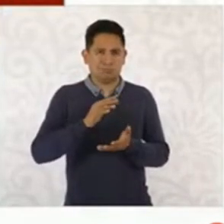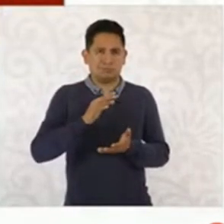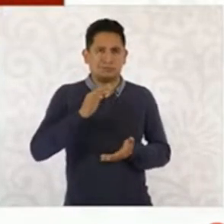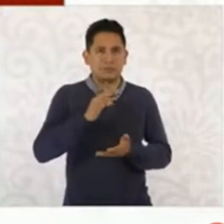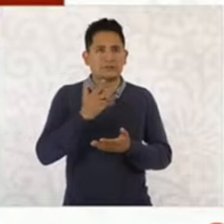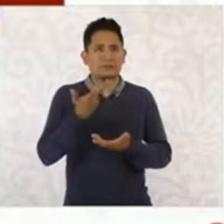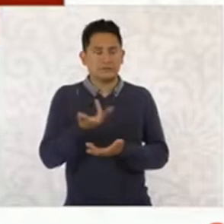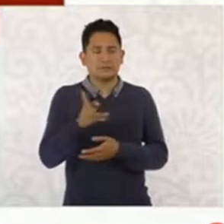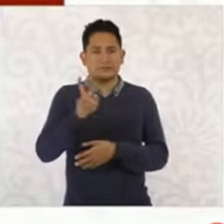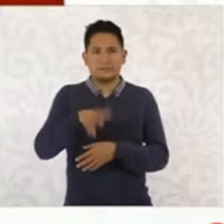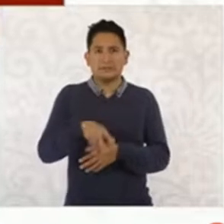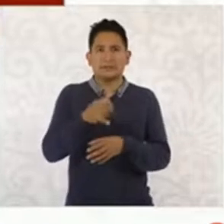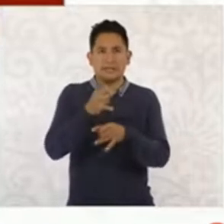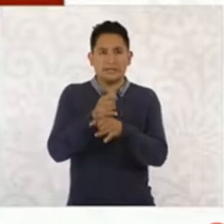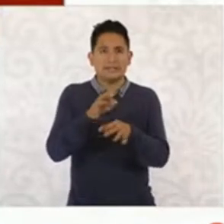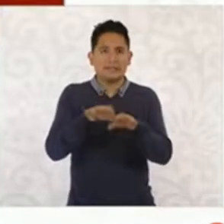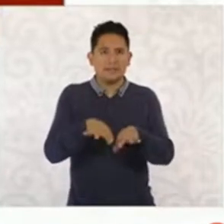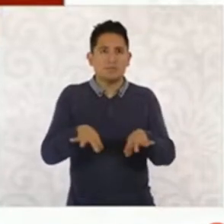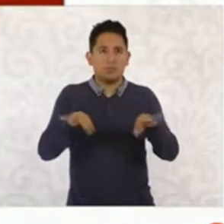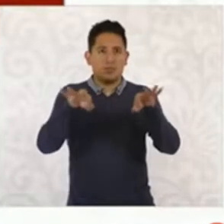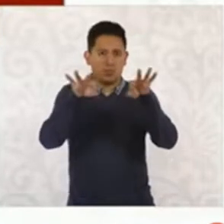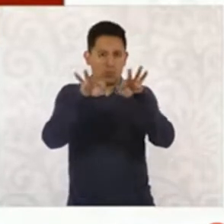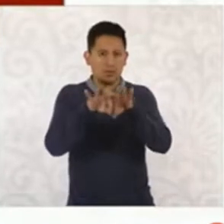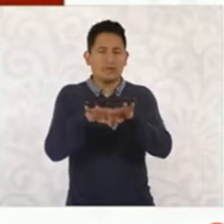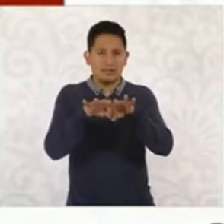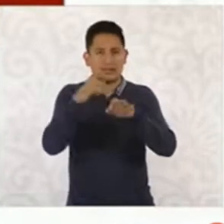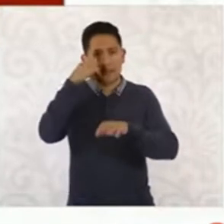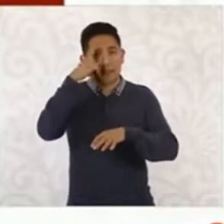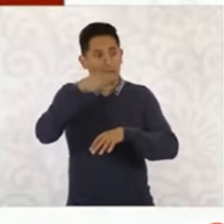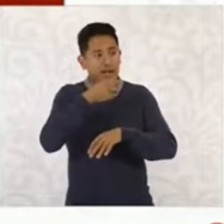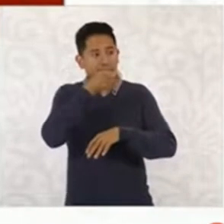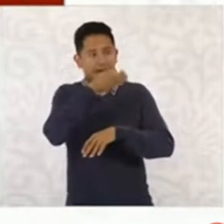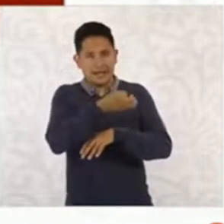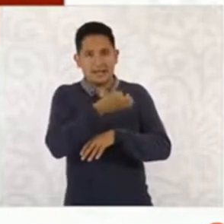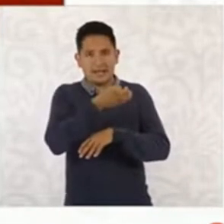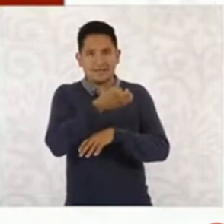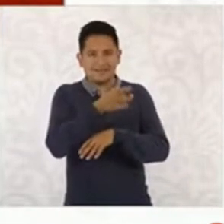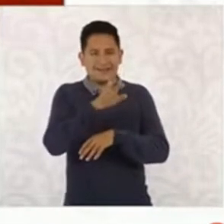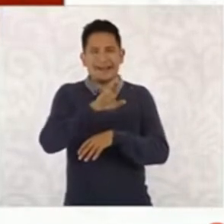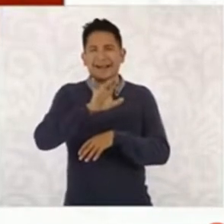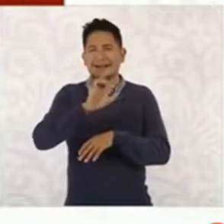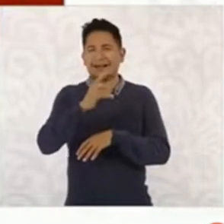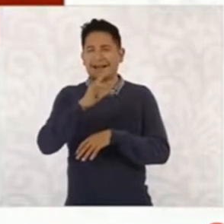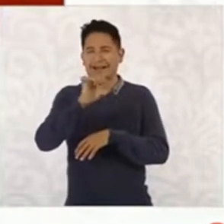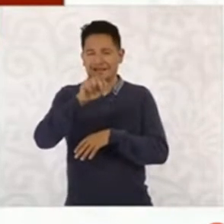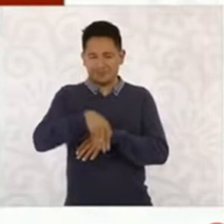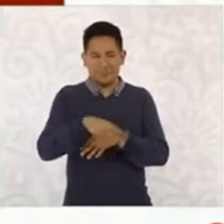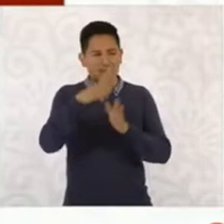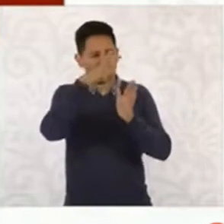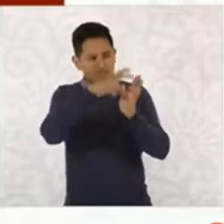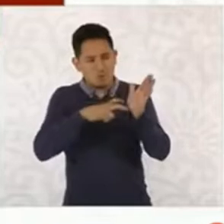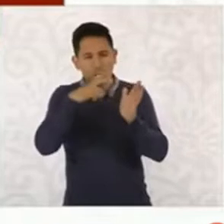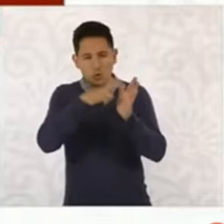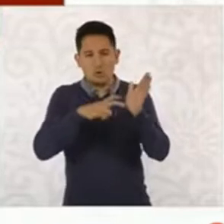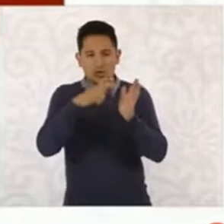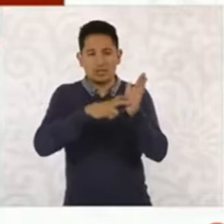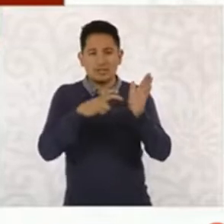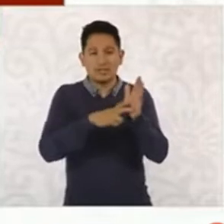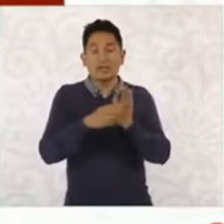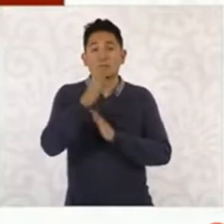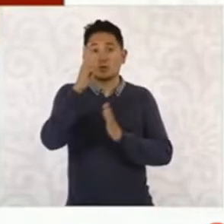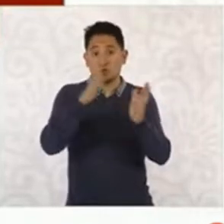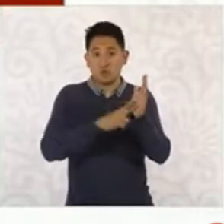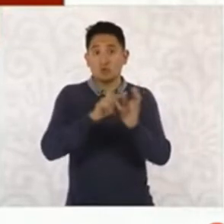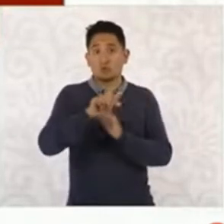consideró importante que debía de hacerse una reforma a ese régimen. Y entonces en 2014 es cuando cambia este régimen,